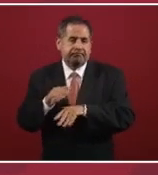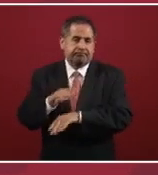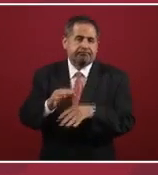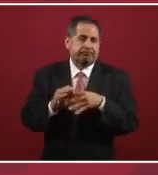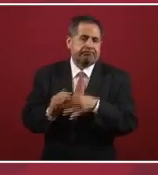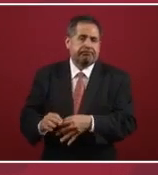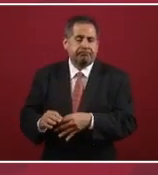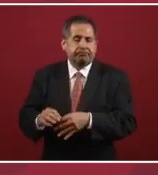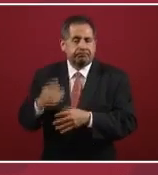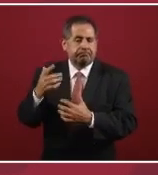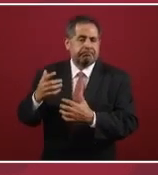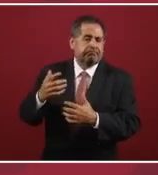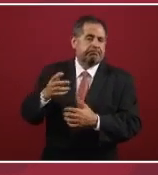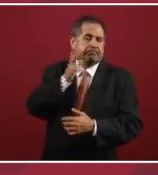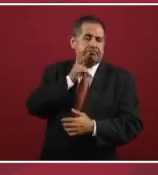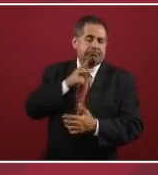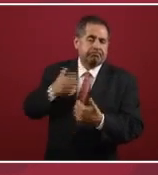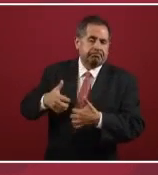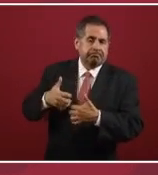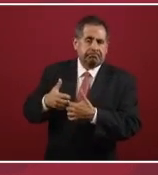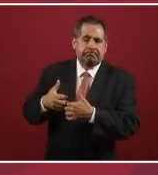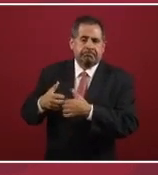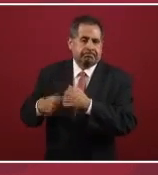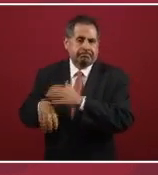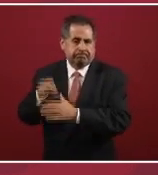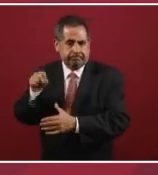la industria petrolera